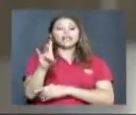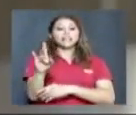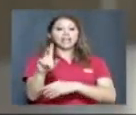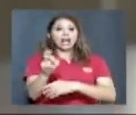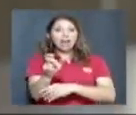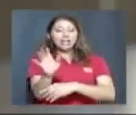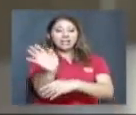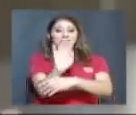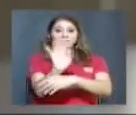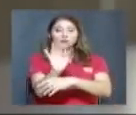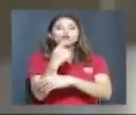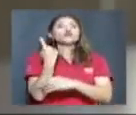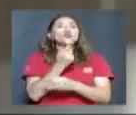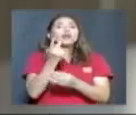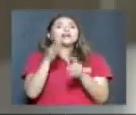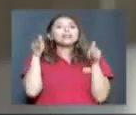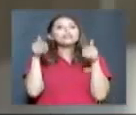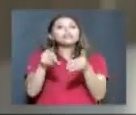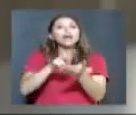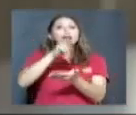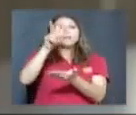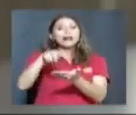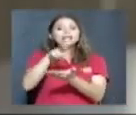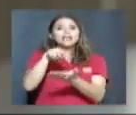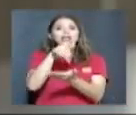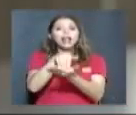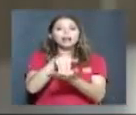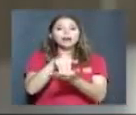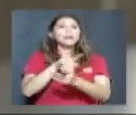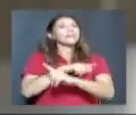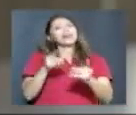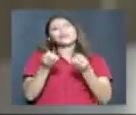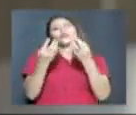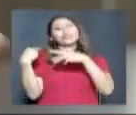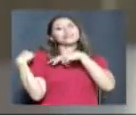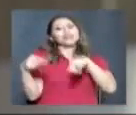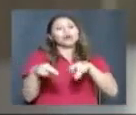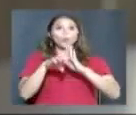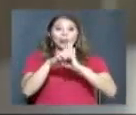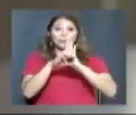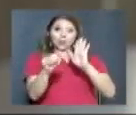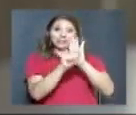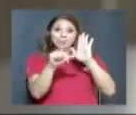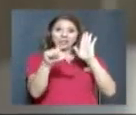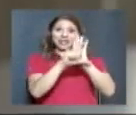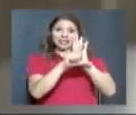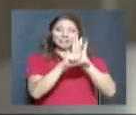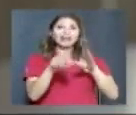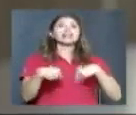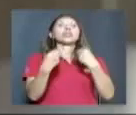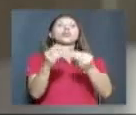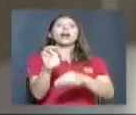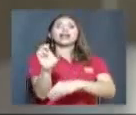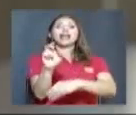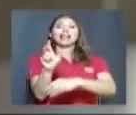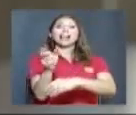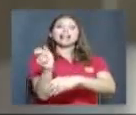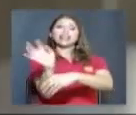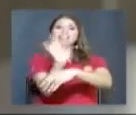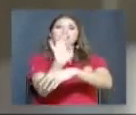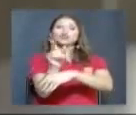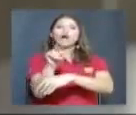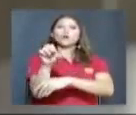que también hay mucha irresponsabilidad. Por ejemplo, la Asamblea Legislativa otorgó un canal a UNED sin saber si existía o no existía canales disponibles. No